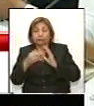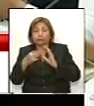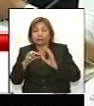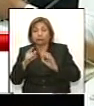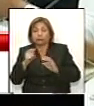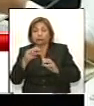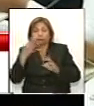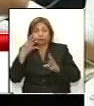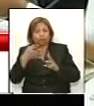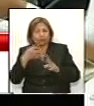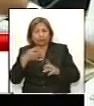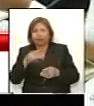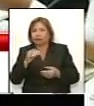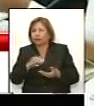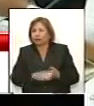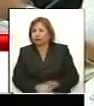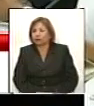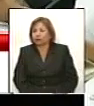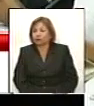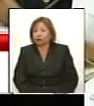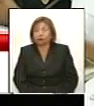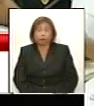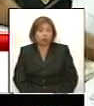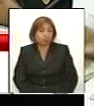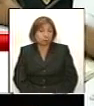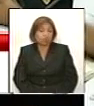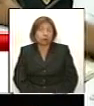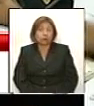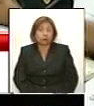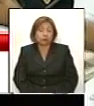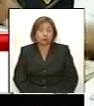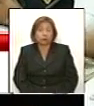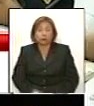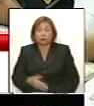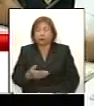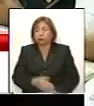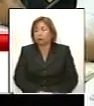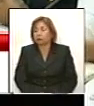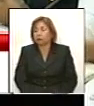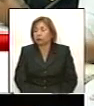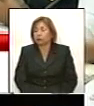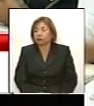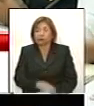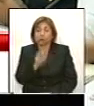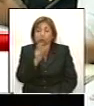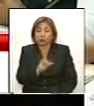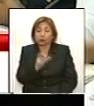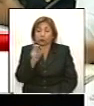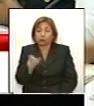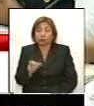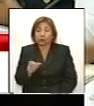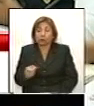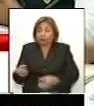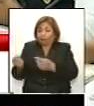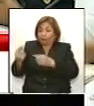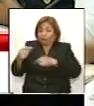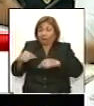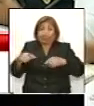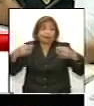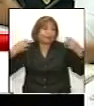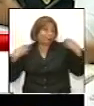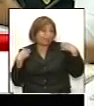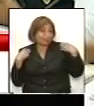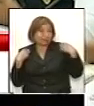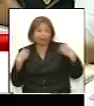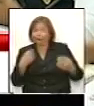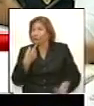Acoso Virtual. Nosotros hemos registrado 2 casos en la plataforma No al Acoso Virtual, de personas que vinieron primero al despacho